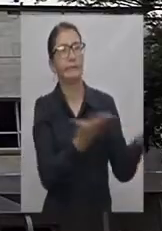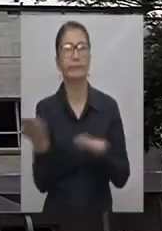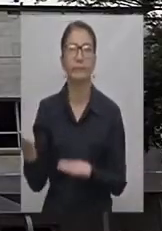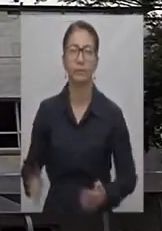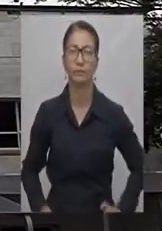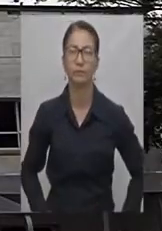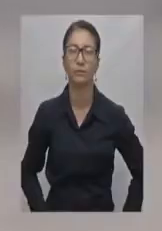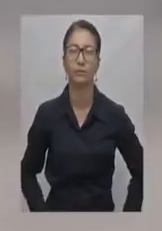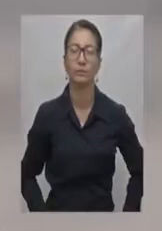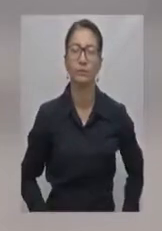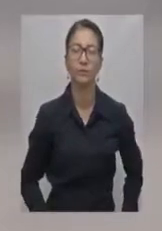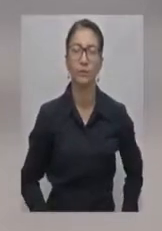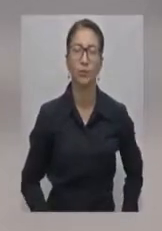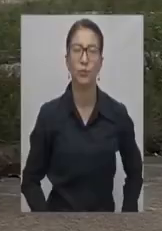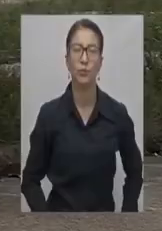blancos.